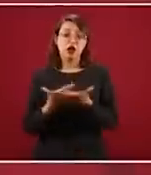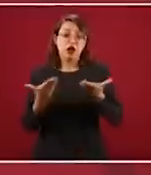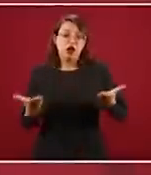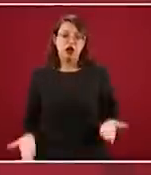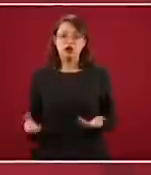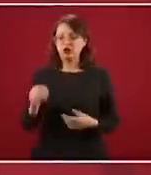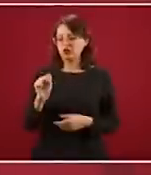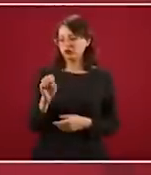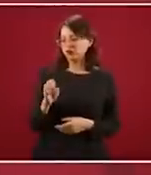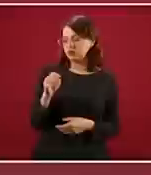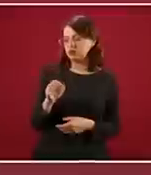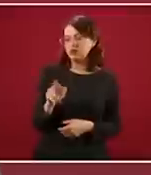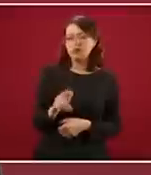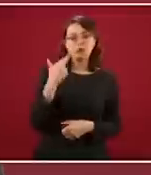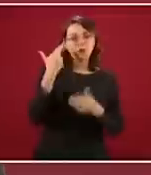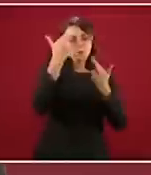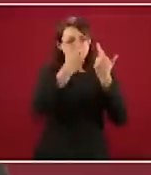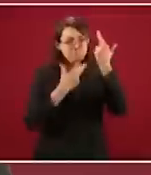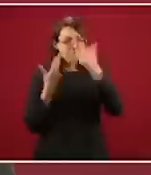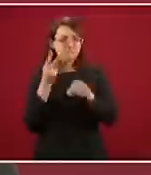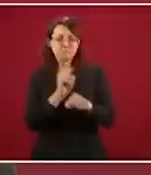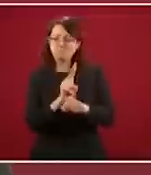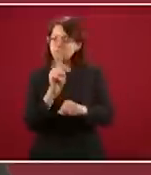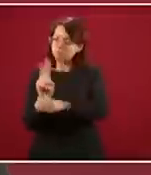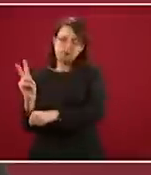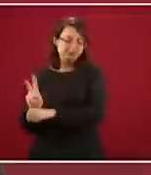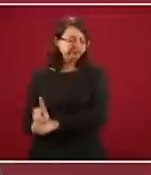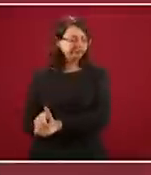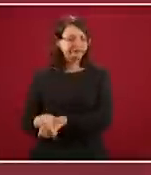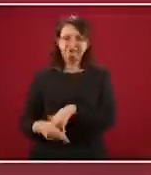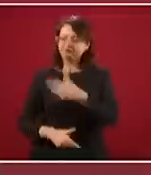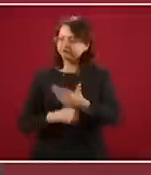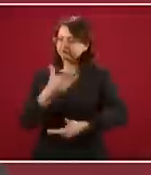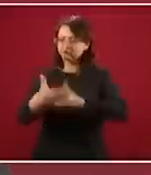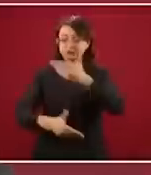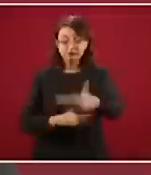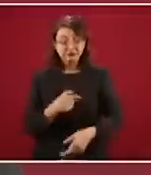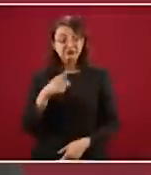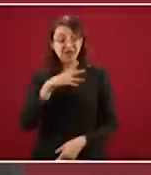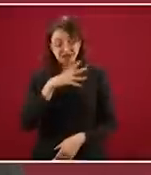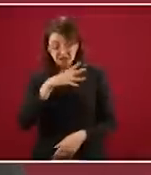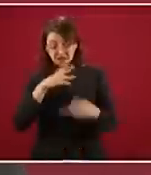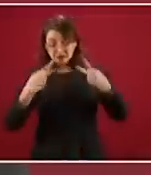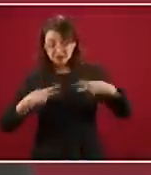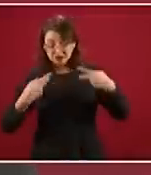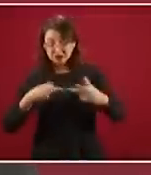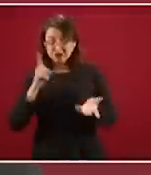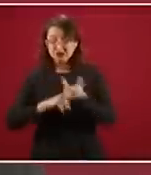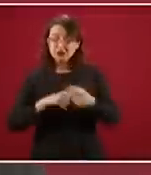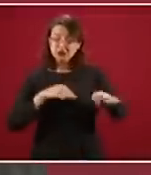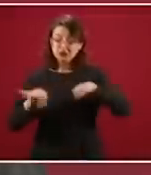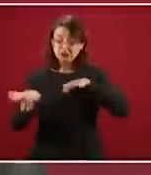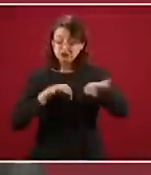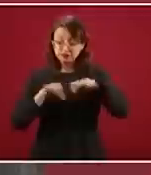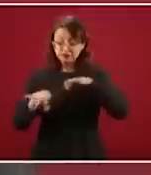haciendo, a donde tope, ¿no? Si hay trabajadores o si